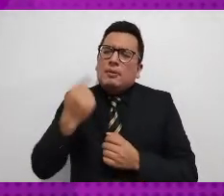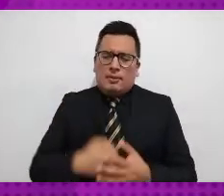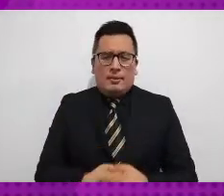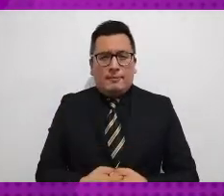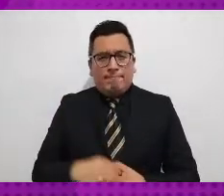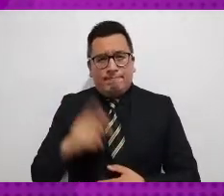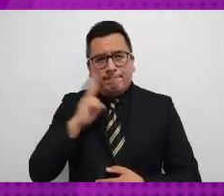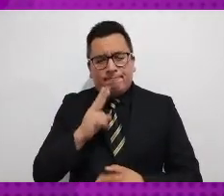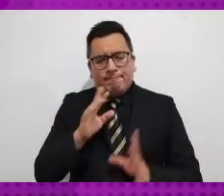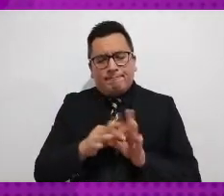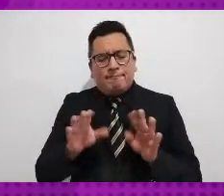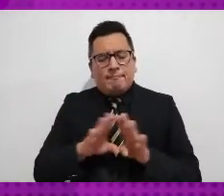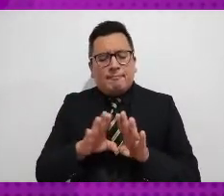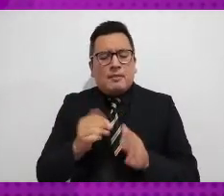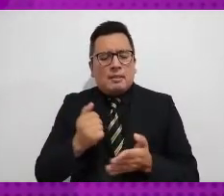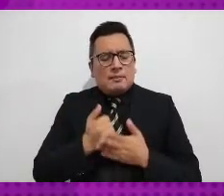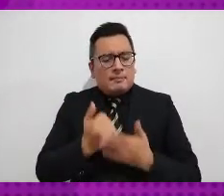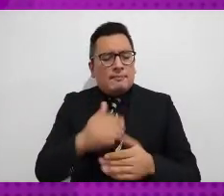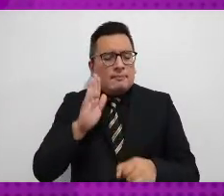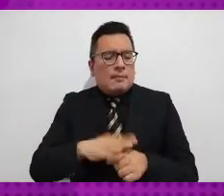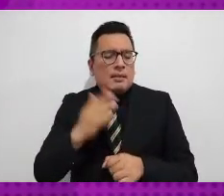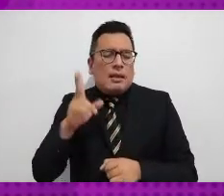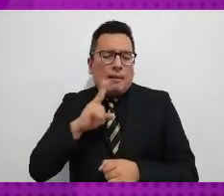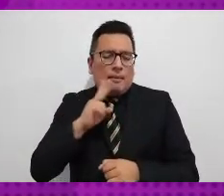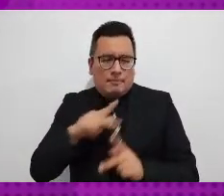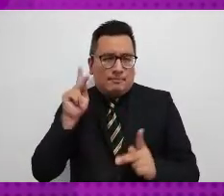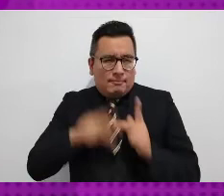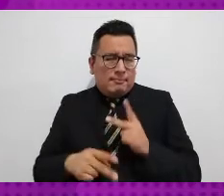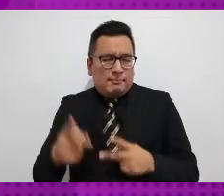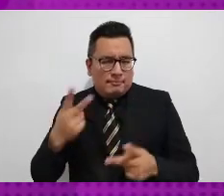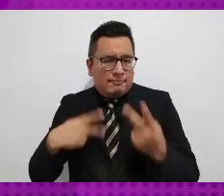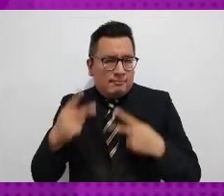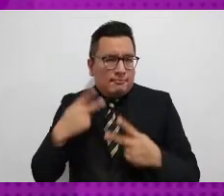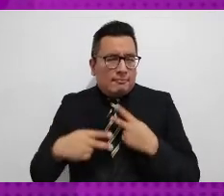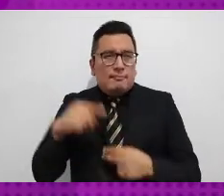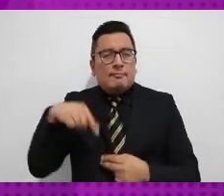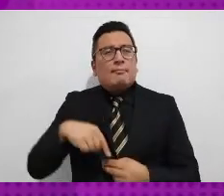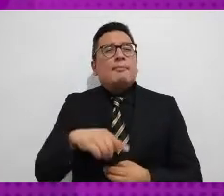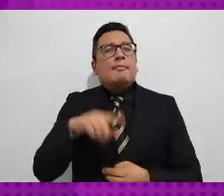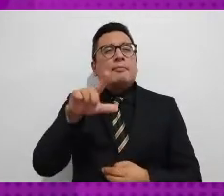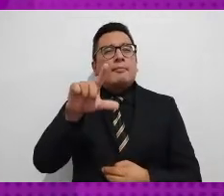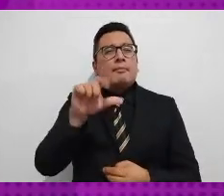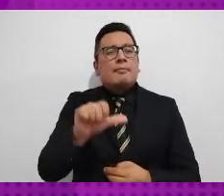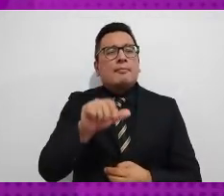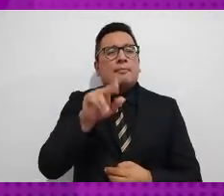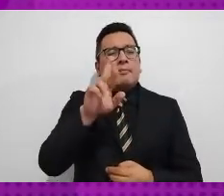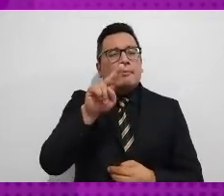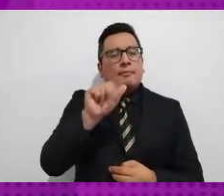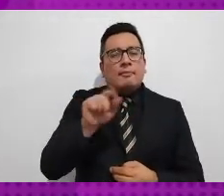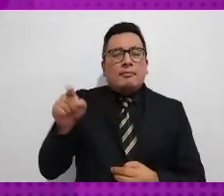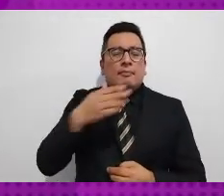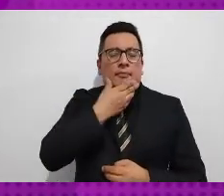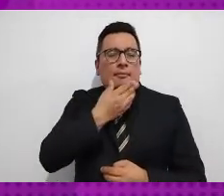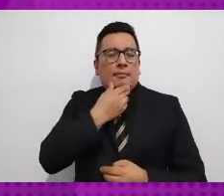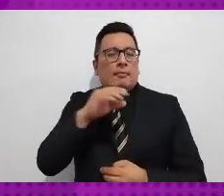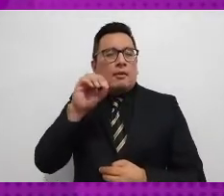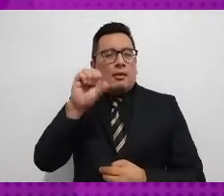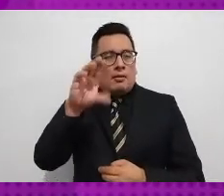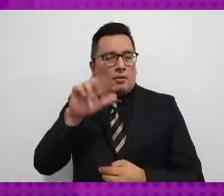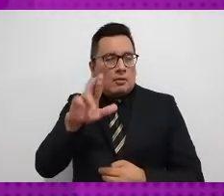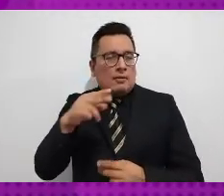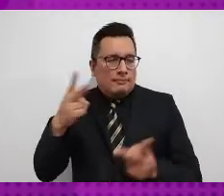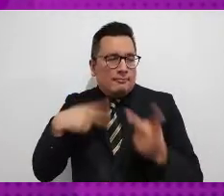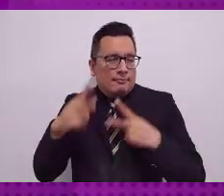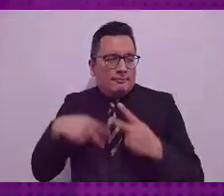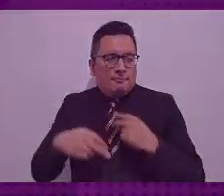ayudar precisamente en este tema. Vamos a una pausa comercial. Está con nosotros el consejero Oscar Daniel Rodríguez Fuentes. No se vaya, ya volvemos.